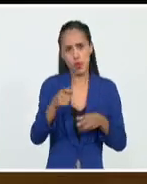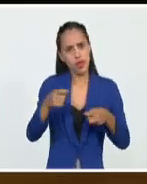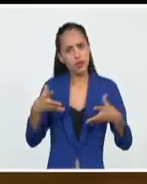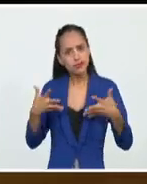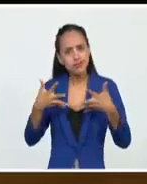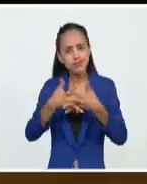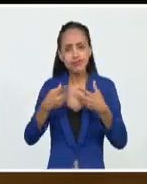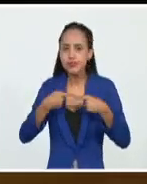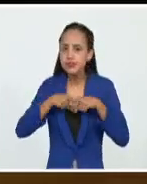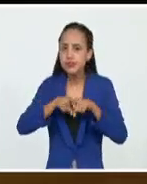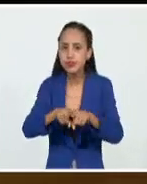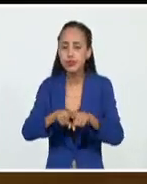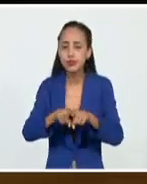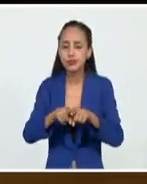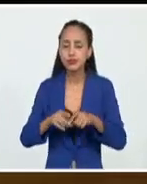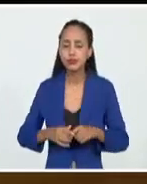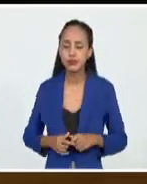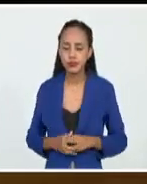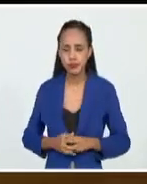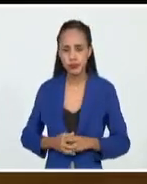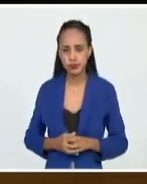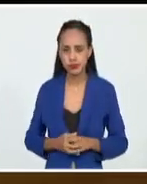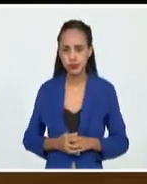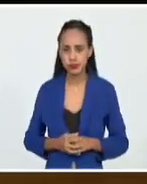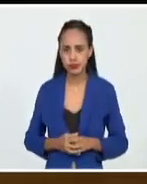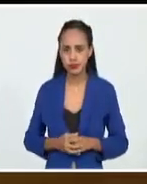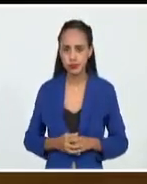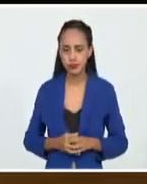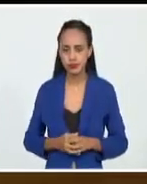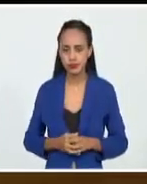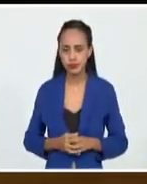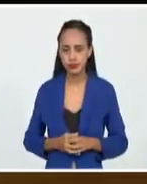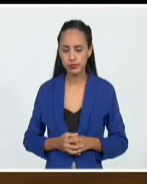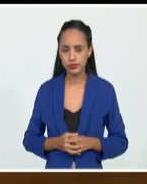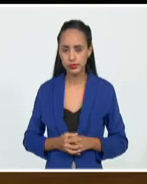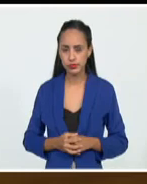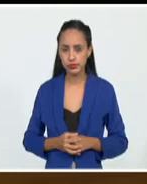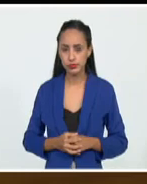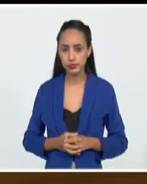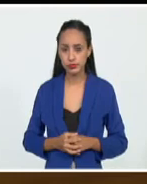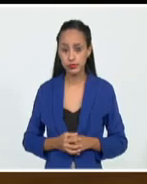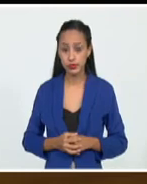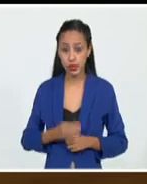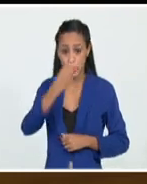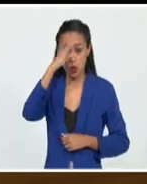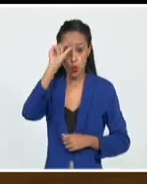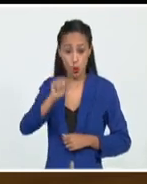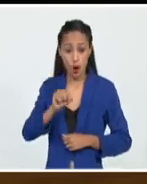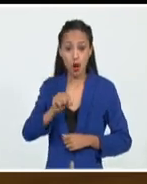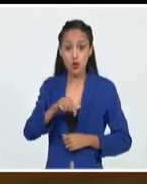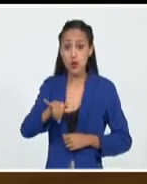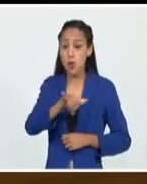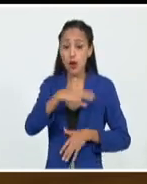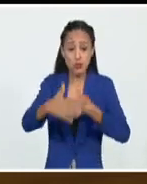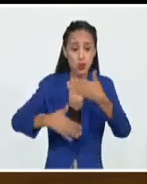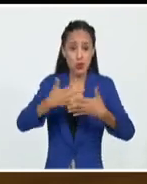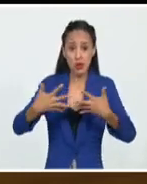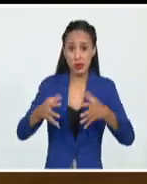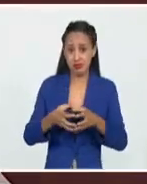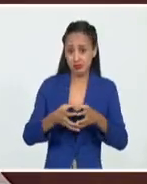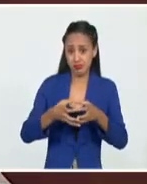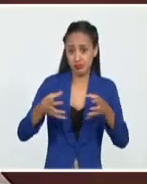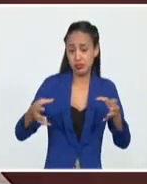mayor democracia, pues ese sería el primer paso para destruir desde dentro la propia